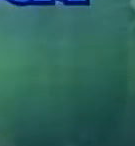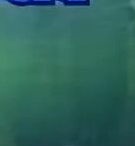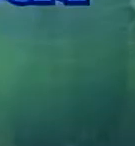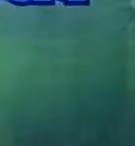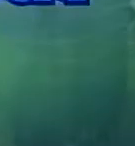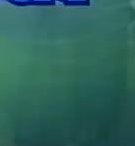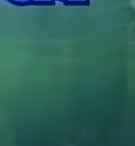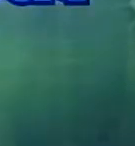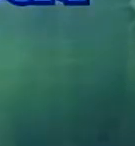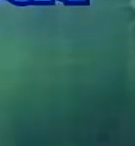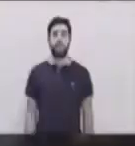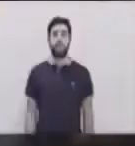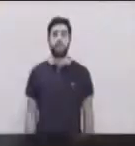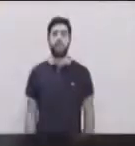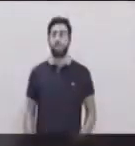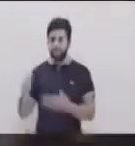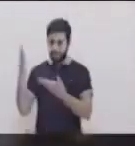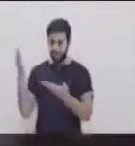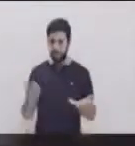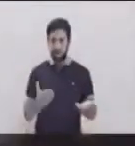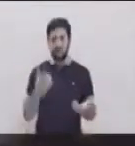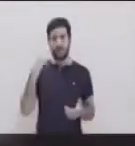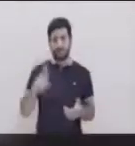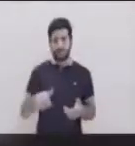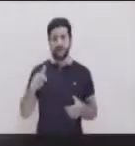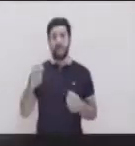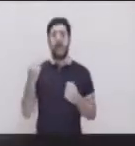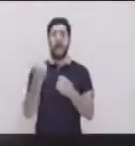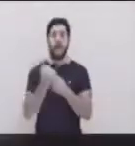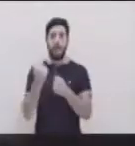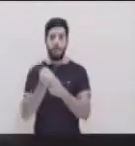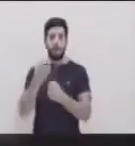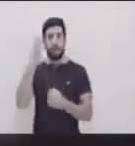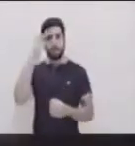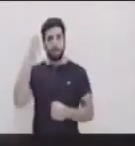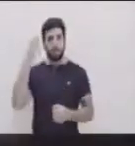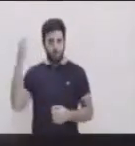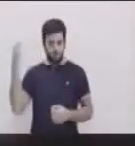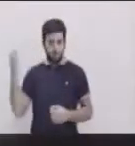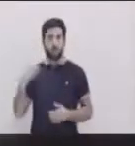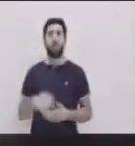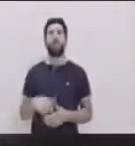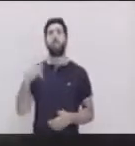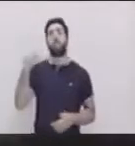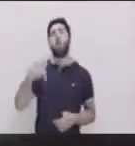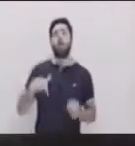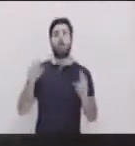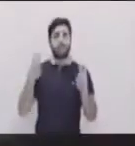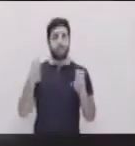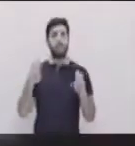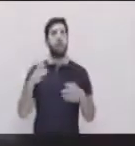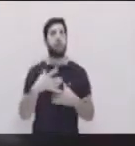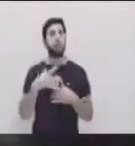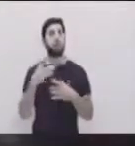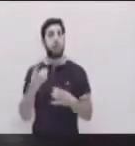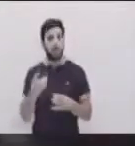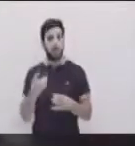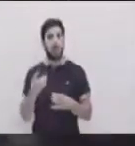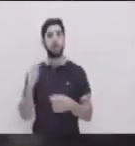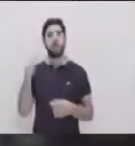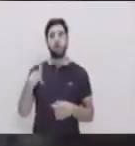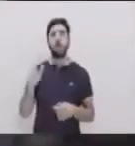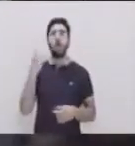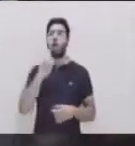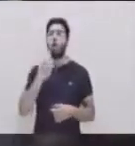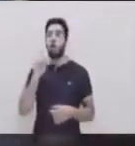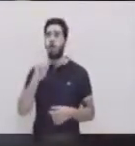Apoyo psicosocial. Bienvenidos al segmento de Apoyo Psicosocial. Hoy tenemos un tema bastante interesante y es